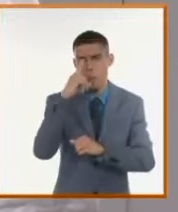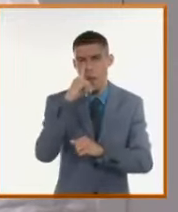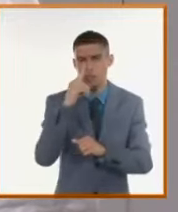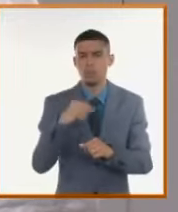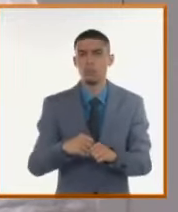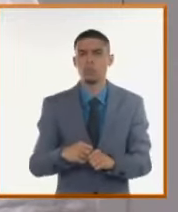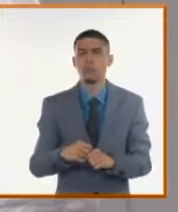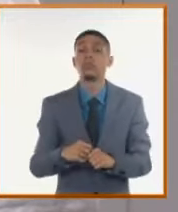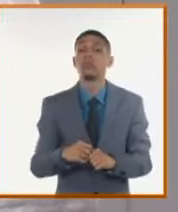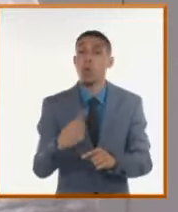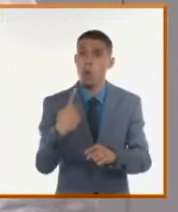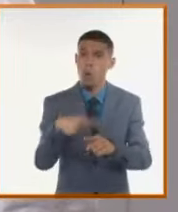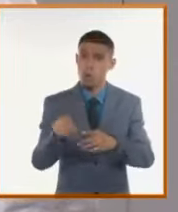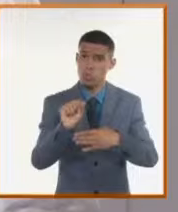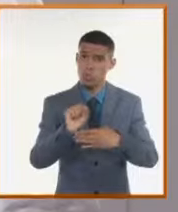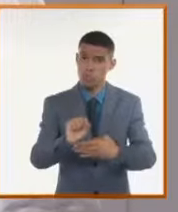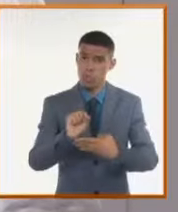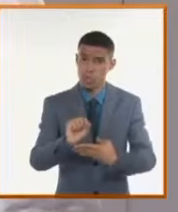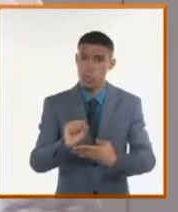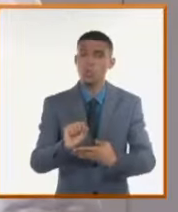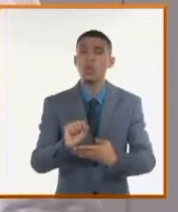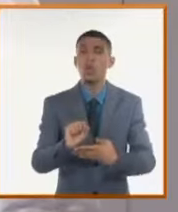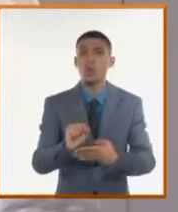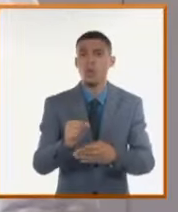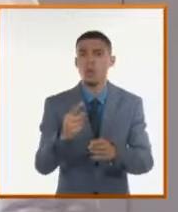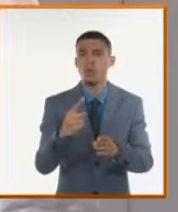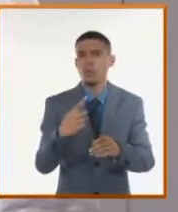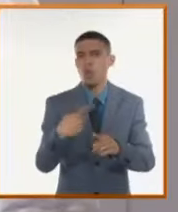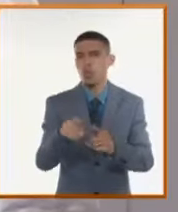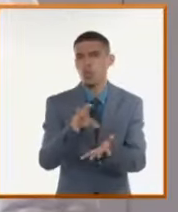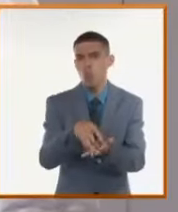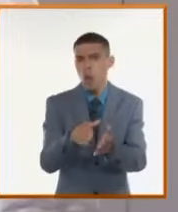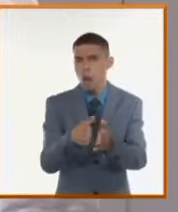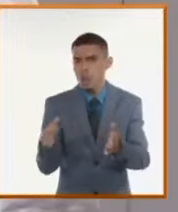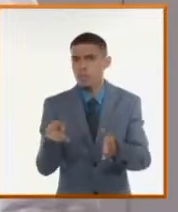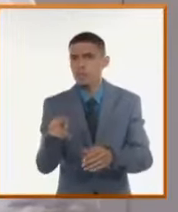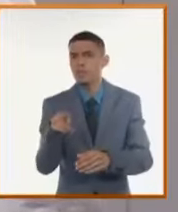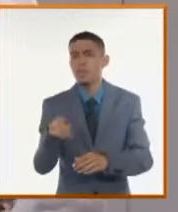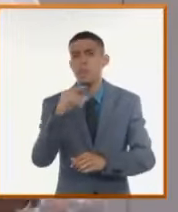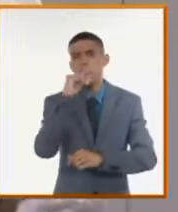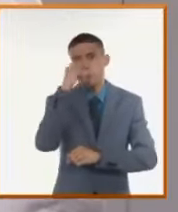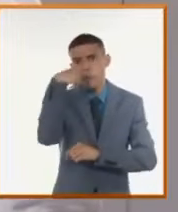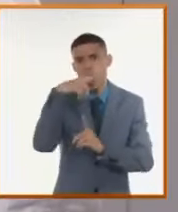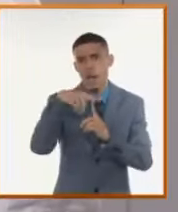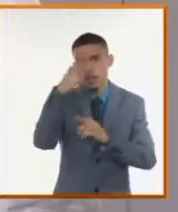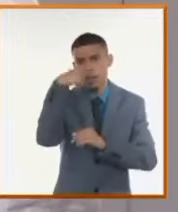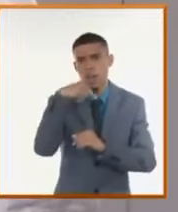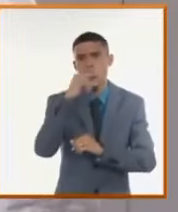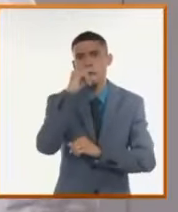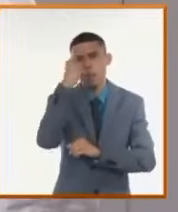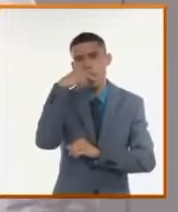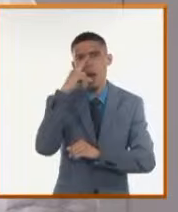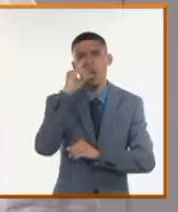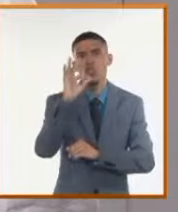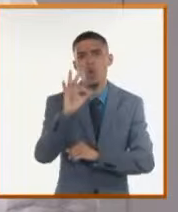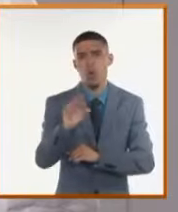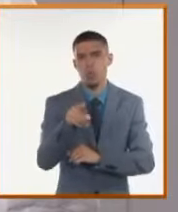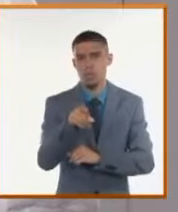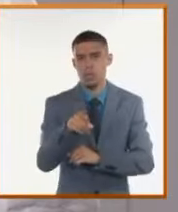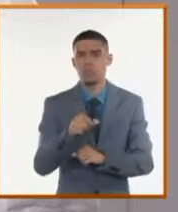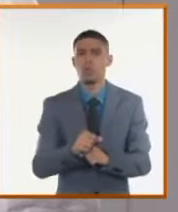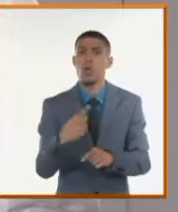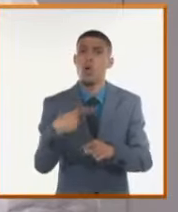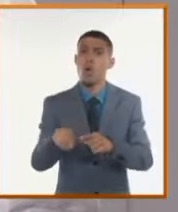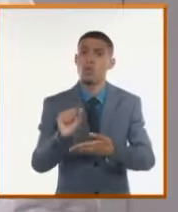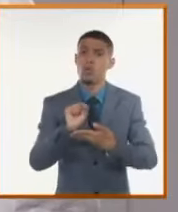servicio que va hasta batabanó también que utilice este mismo este mismo trazado otro servicio que en estos momentos está llegando hasta la